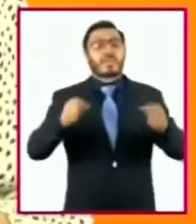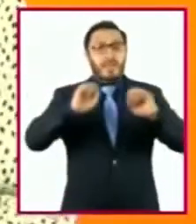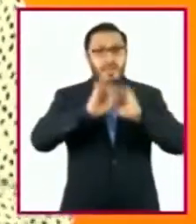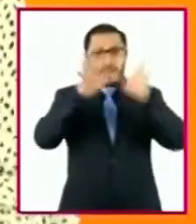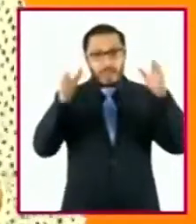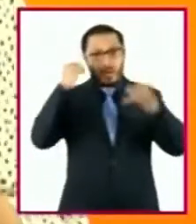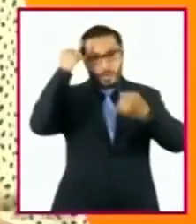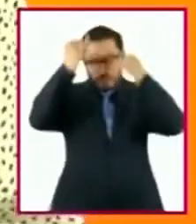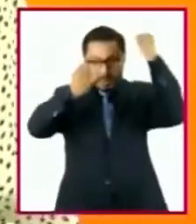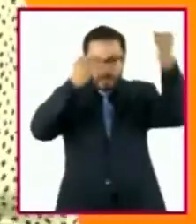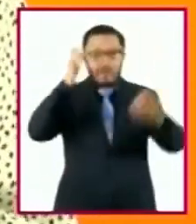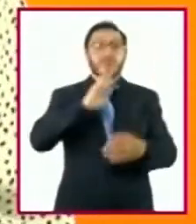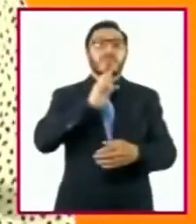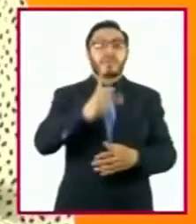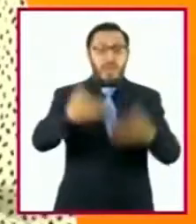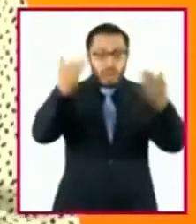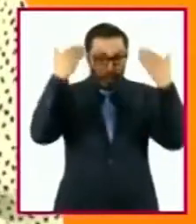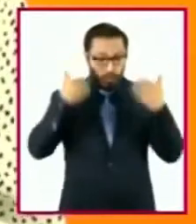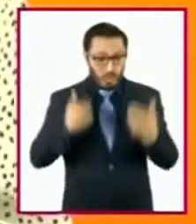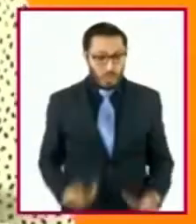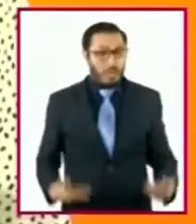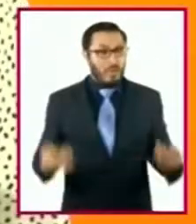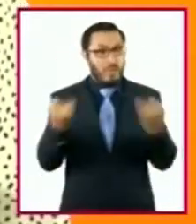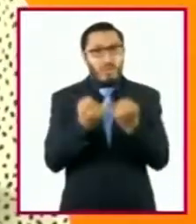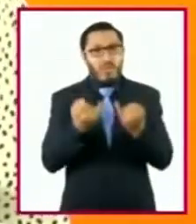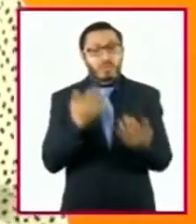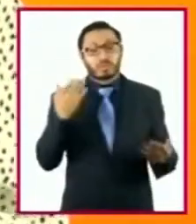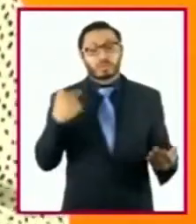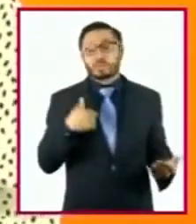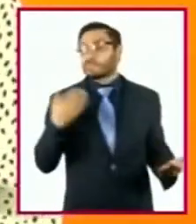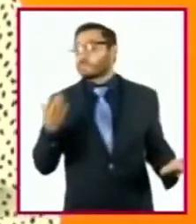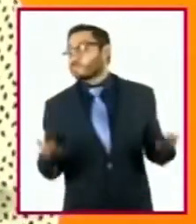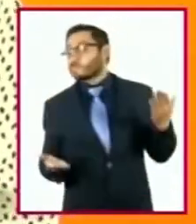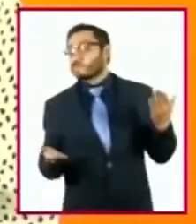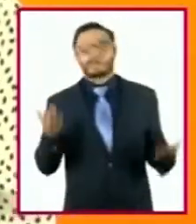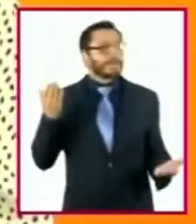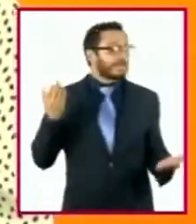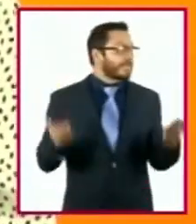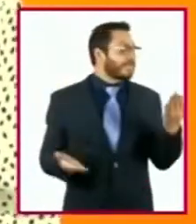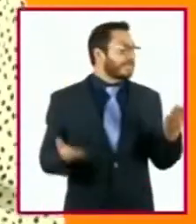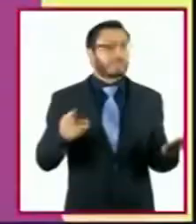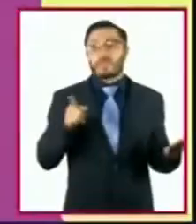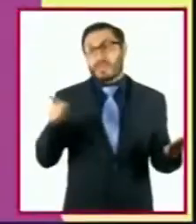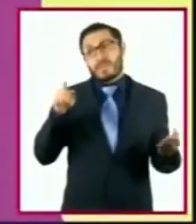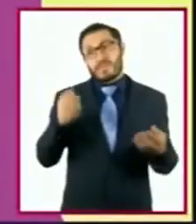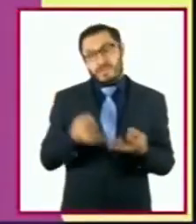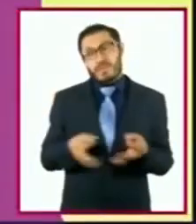a mejorarme e incluso a compararme con el otro, que es importante también.